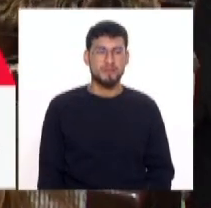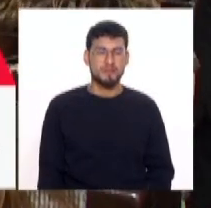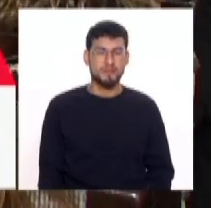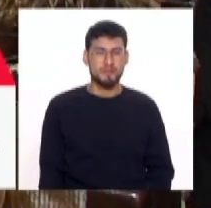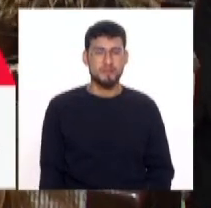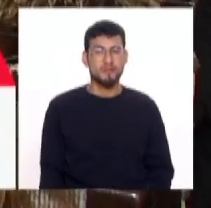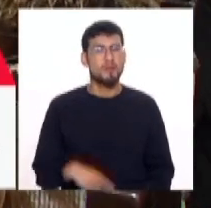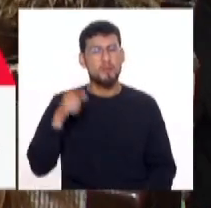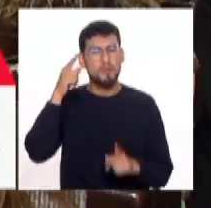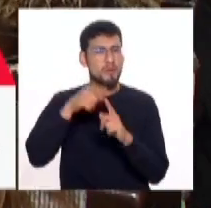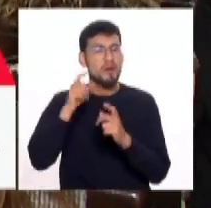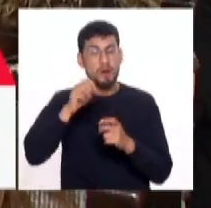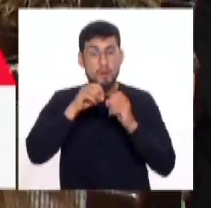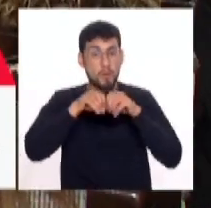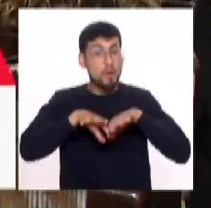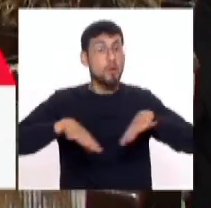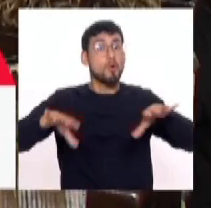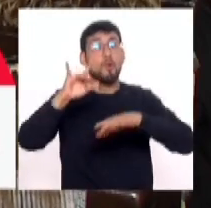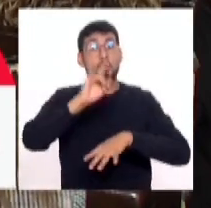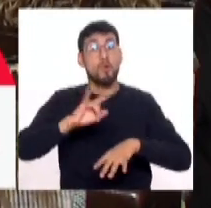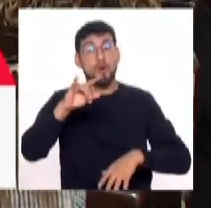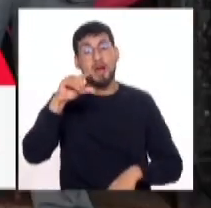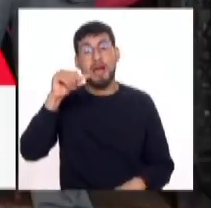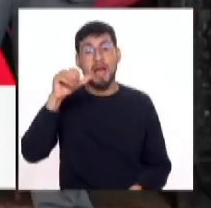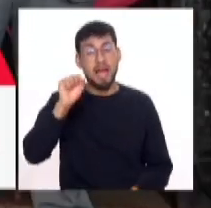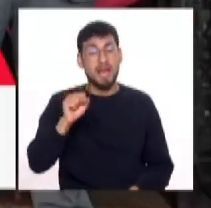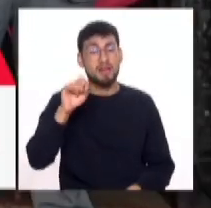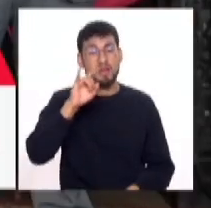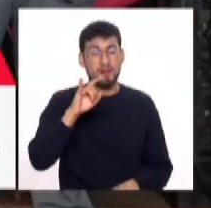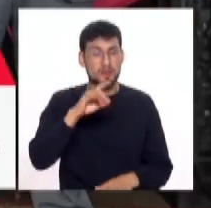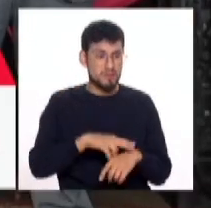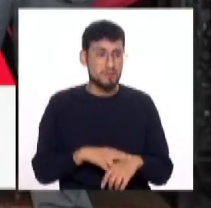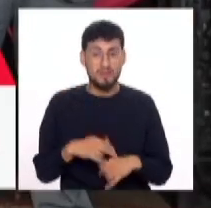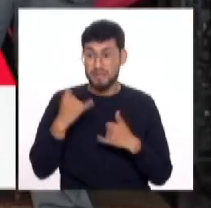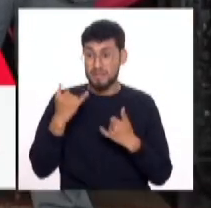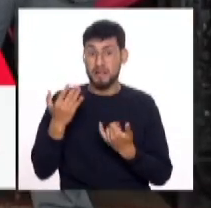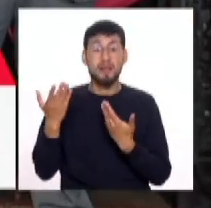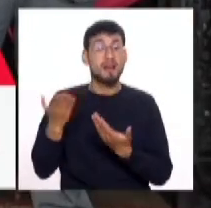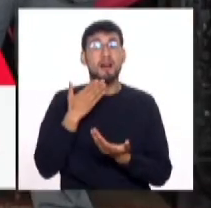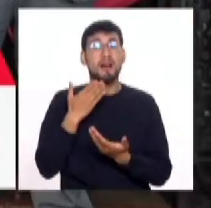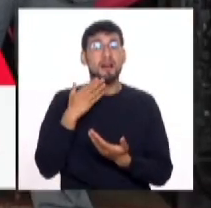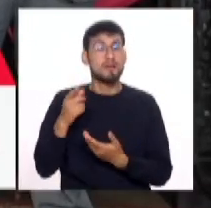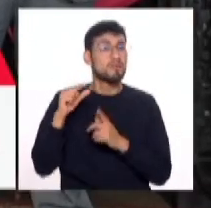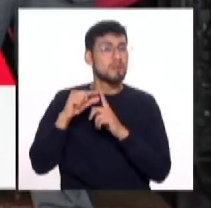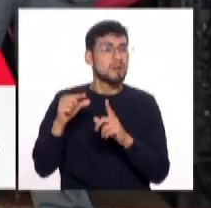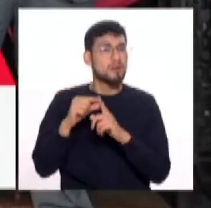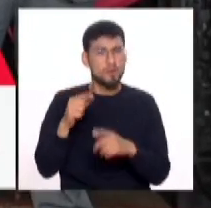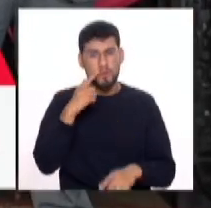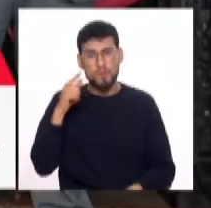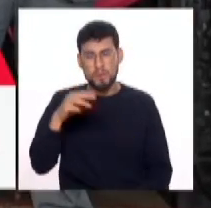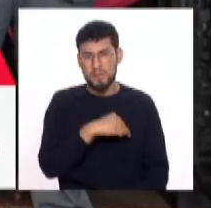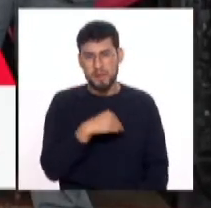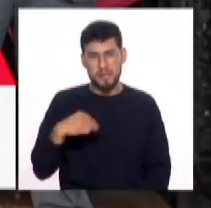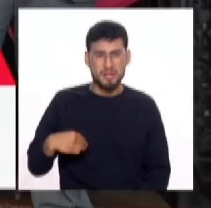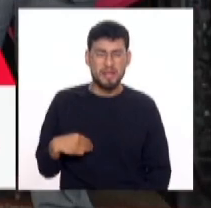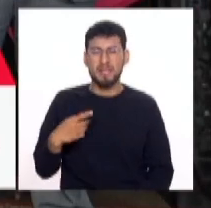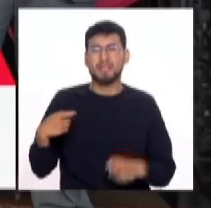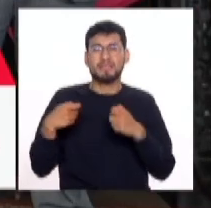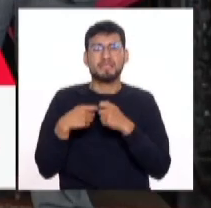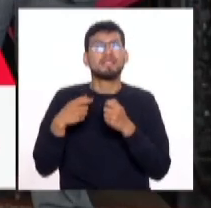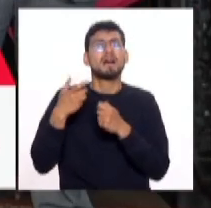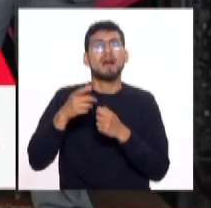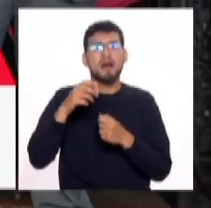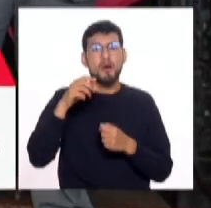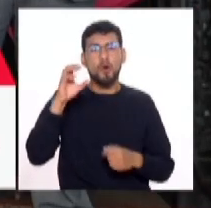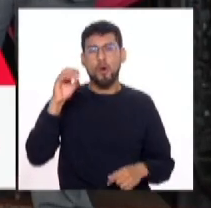Lo que busca es masificar el uso del gas natural. En estos momentos hace el uso de la palabra el ministro de Energía y